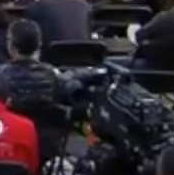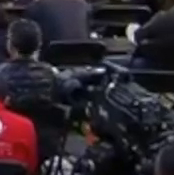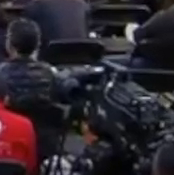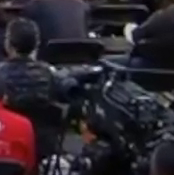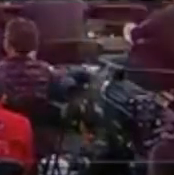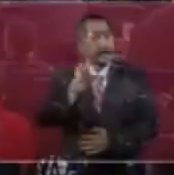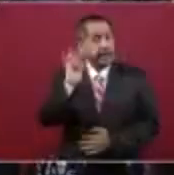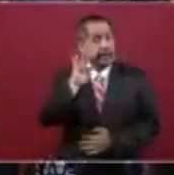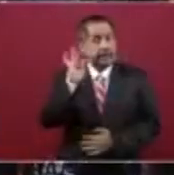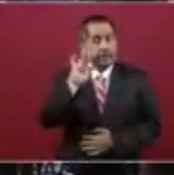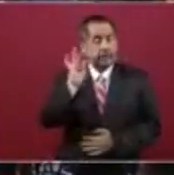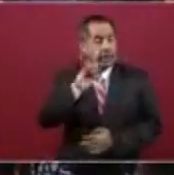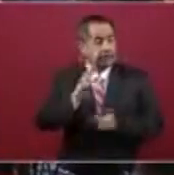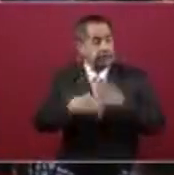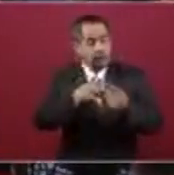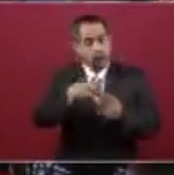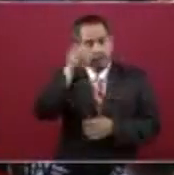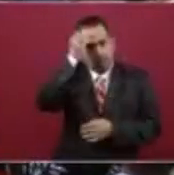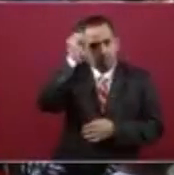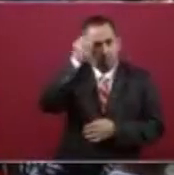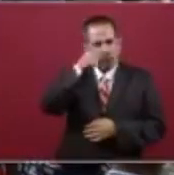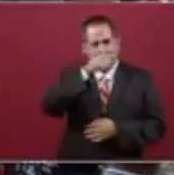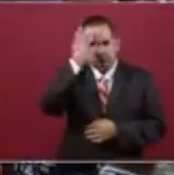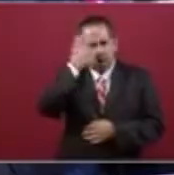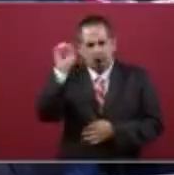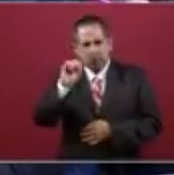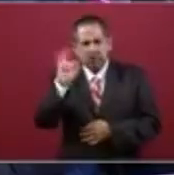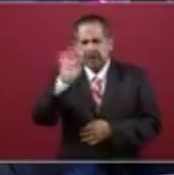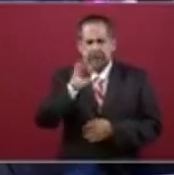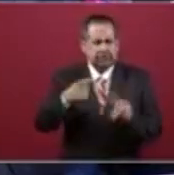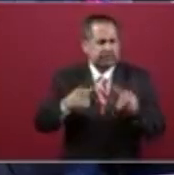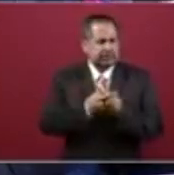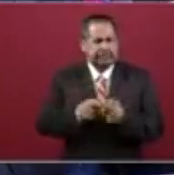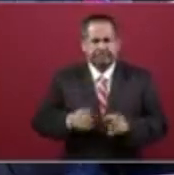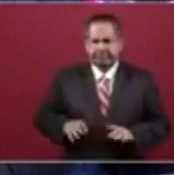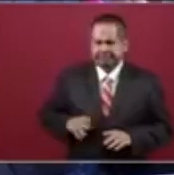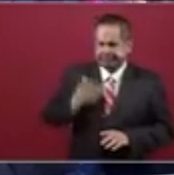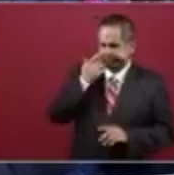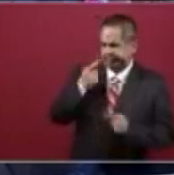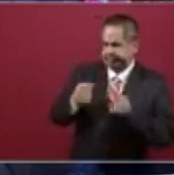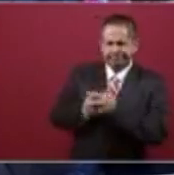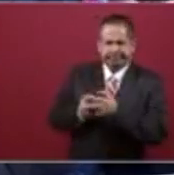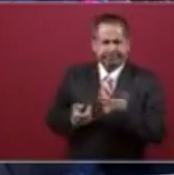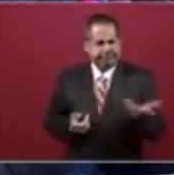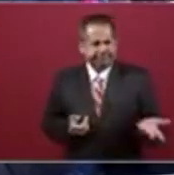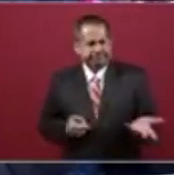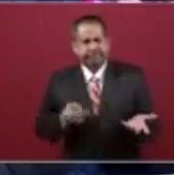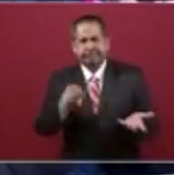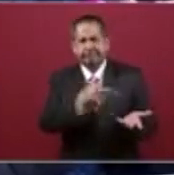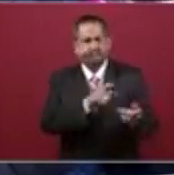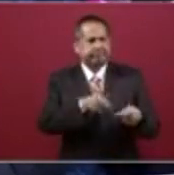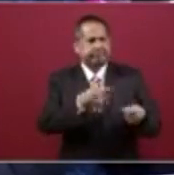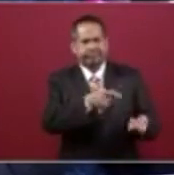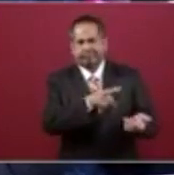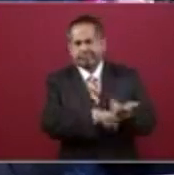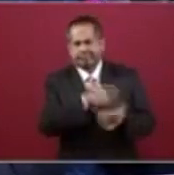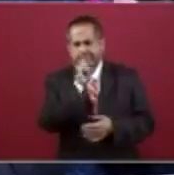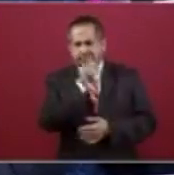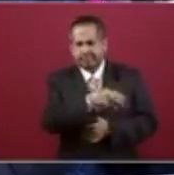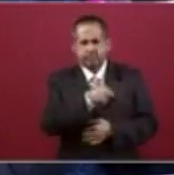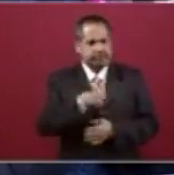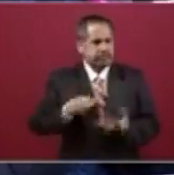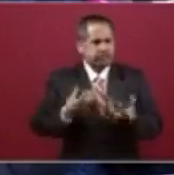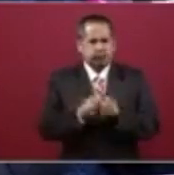cierto, si esto no pues crearía un conflicto de interés en tanto que él es pues también miembro de